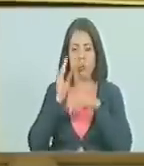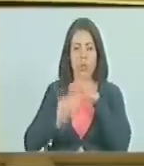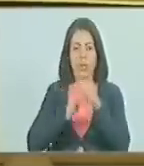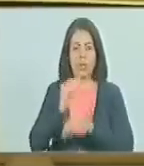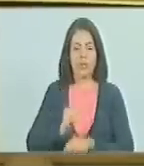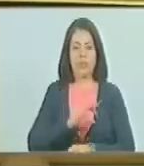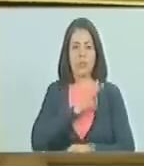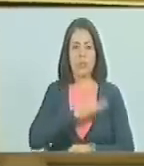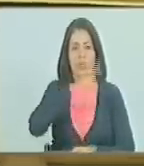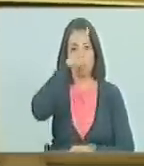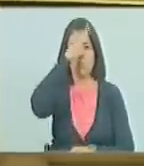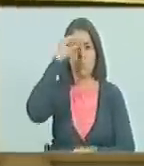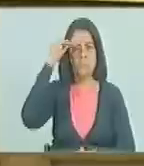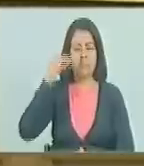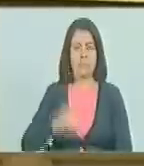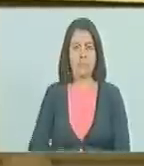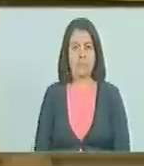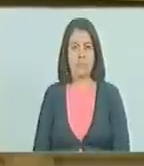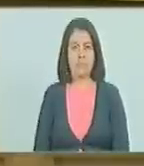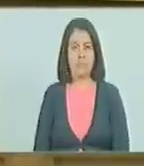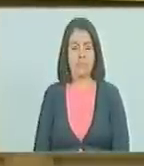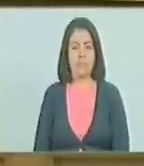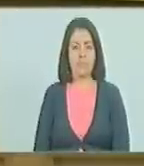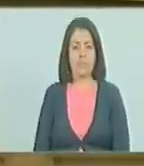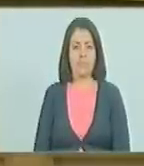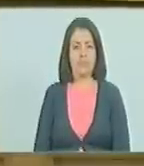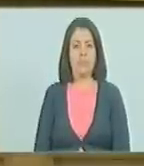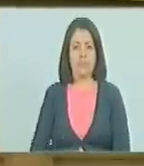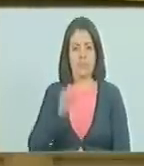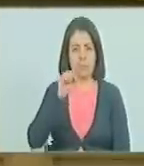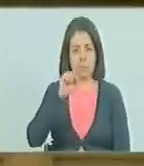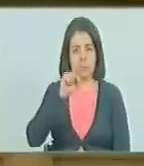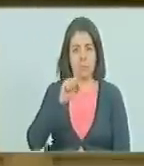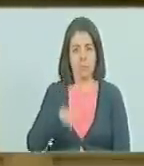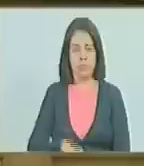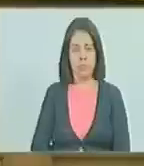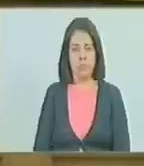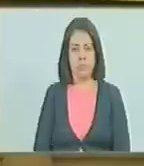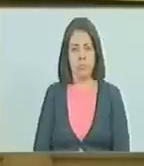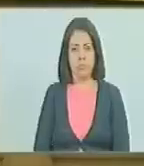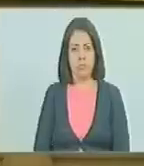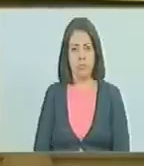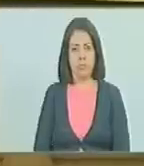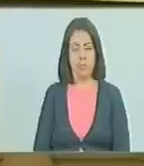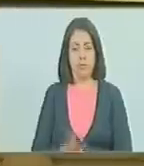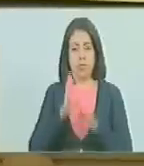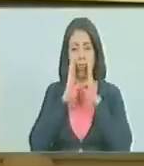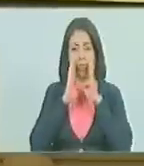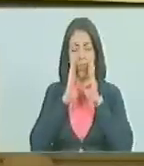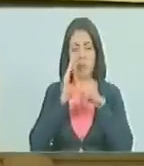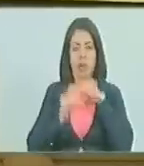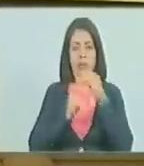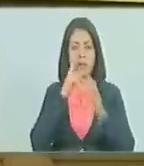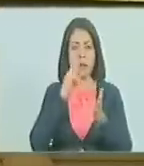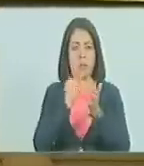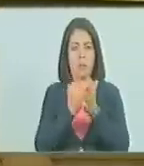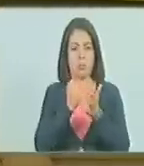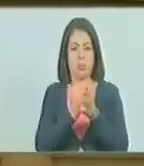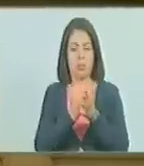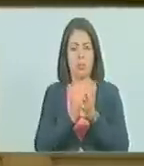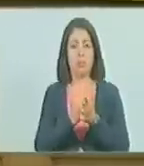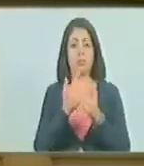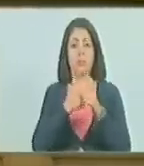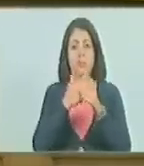el señor Donald Trump. Sí, claro. La confesión hace la prueba.